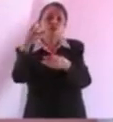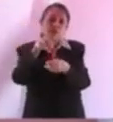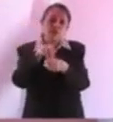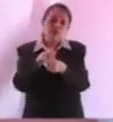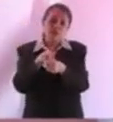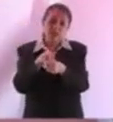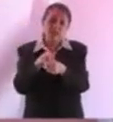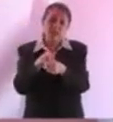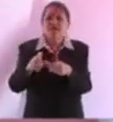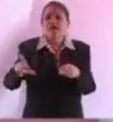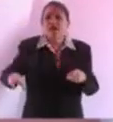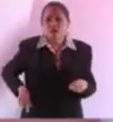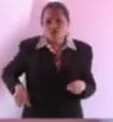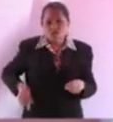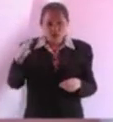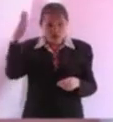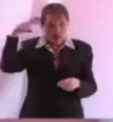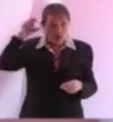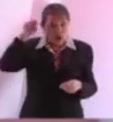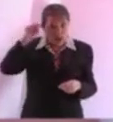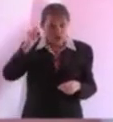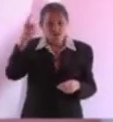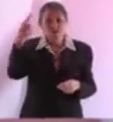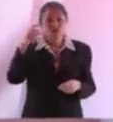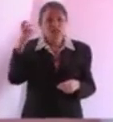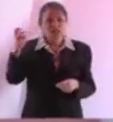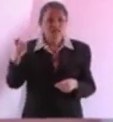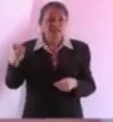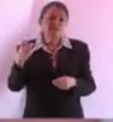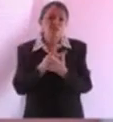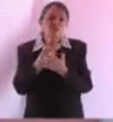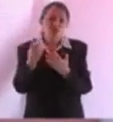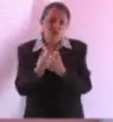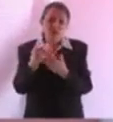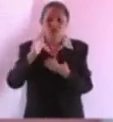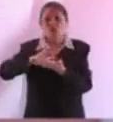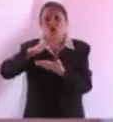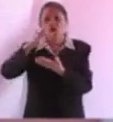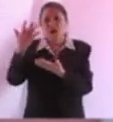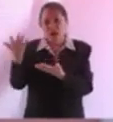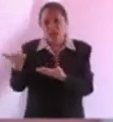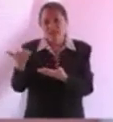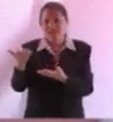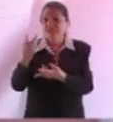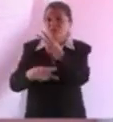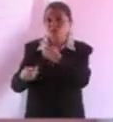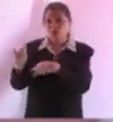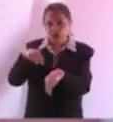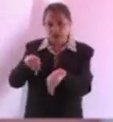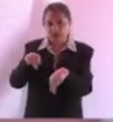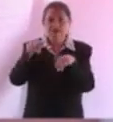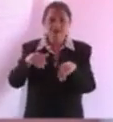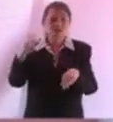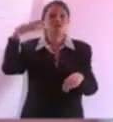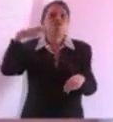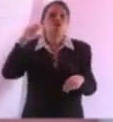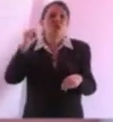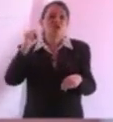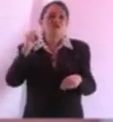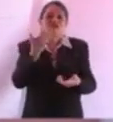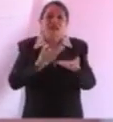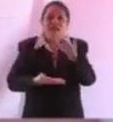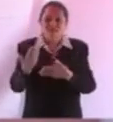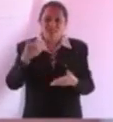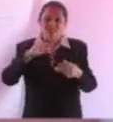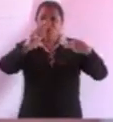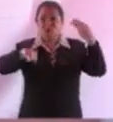nuestros visitantes, bienvenidos siempre al estado anfitrión del mundo. Muchas gracias, secretaria, por venir aquí al estado,